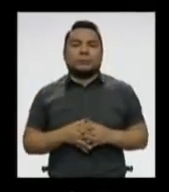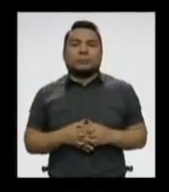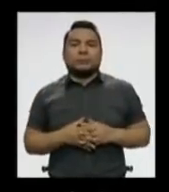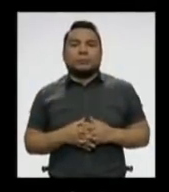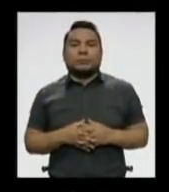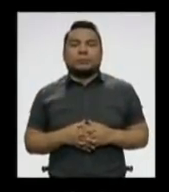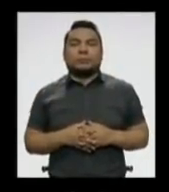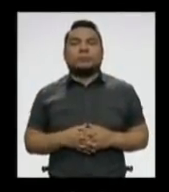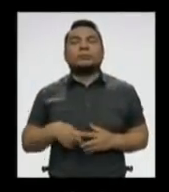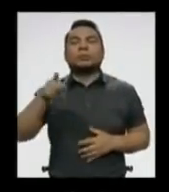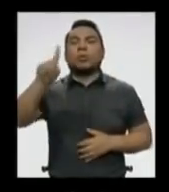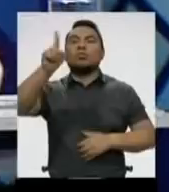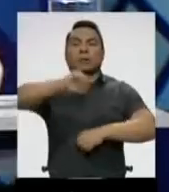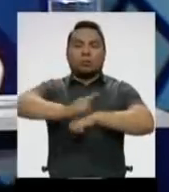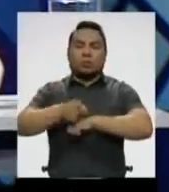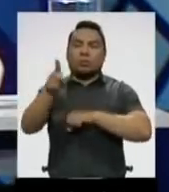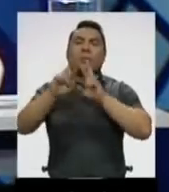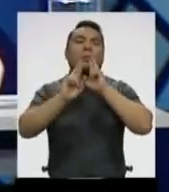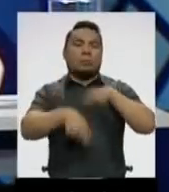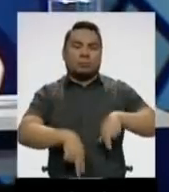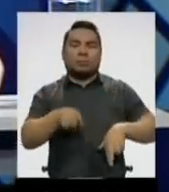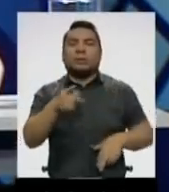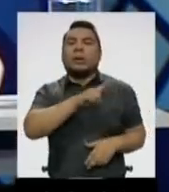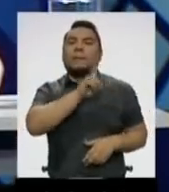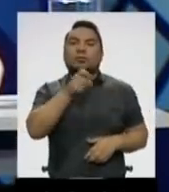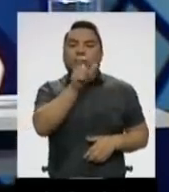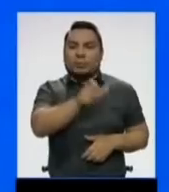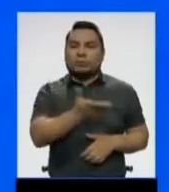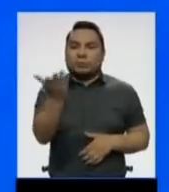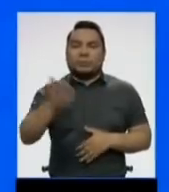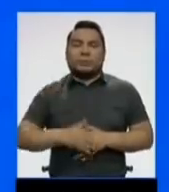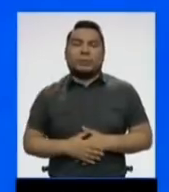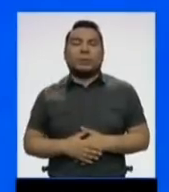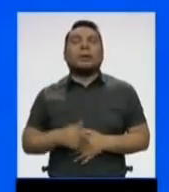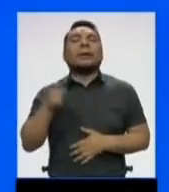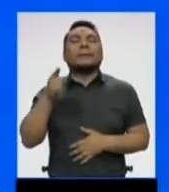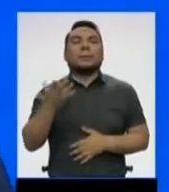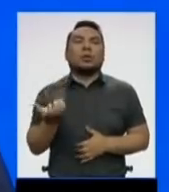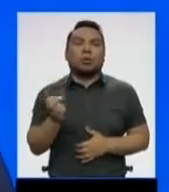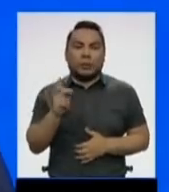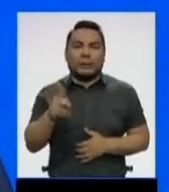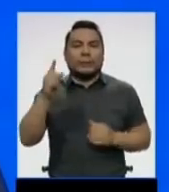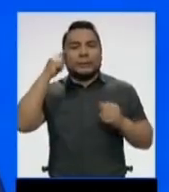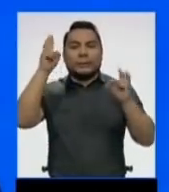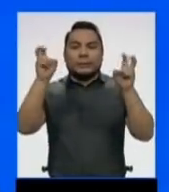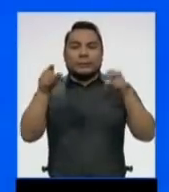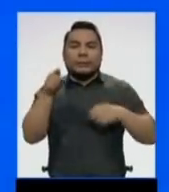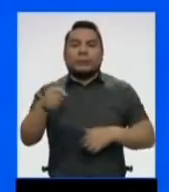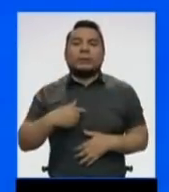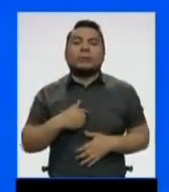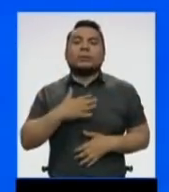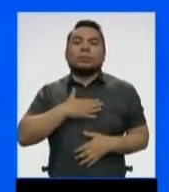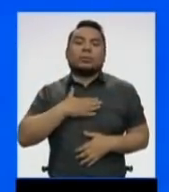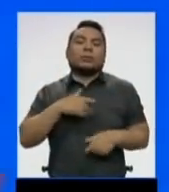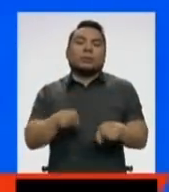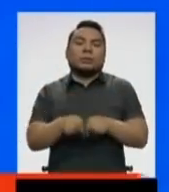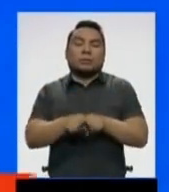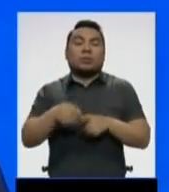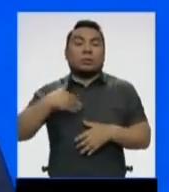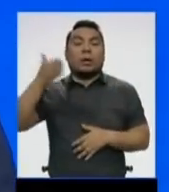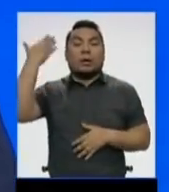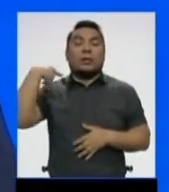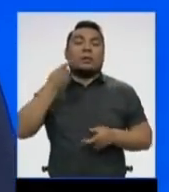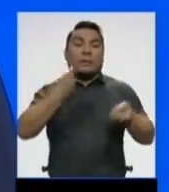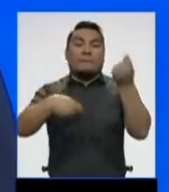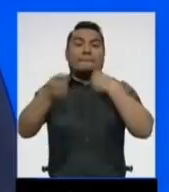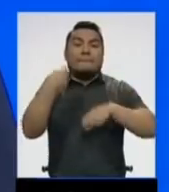Tiene un minuto para responder el cuestionamiento de los ciudadanos. Bien, al respecto, yo también vengo en mi hoja de vida como vendedor